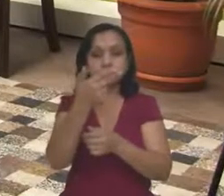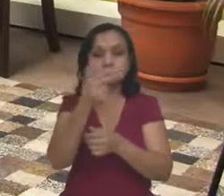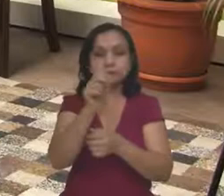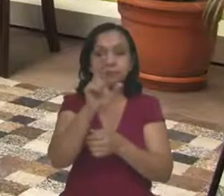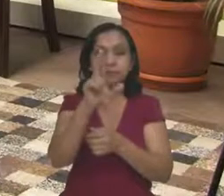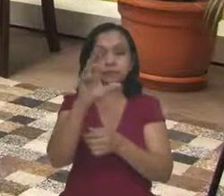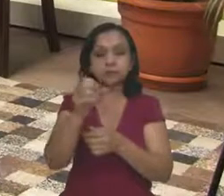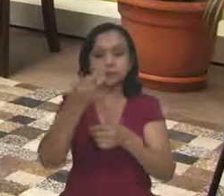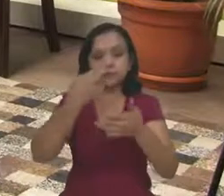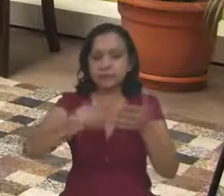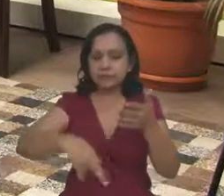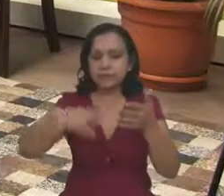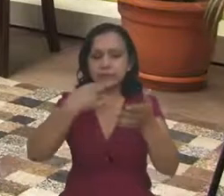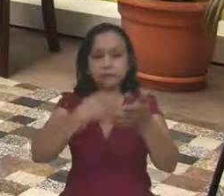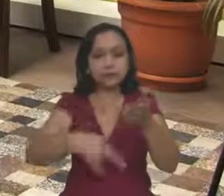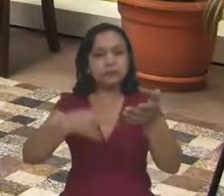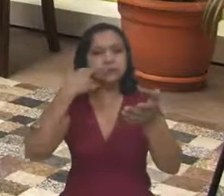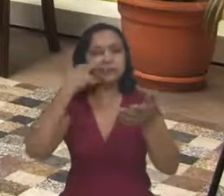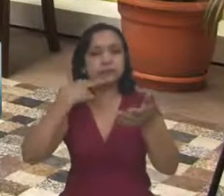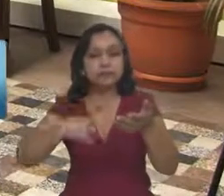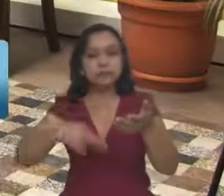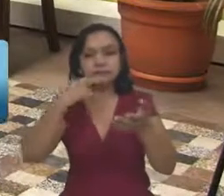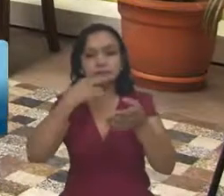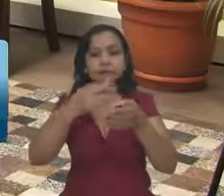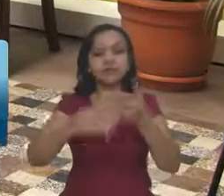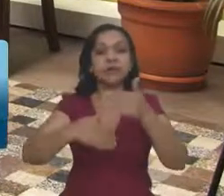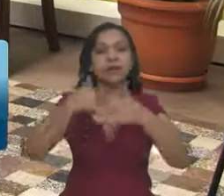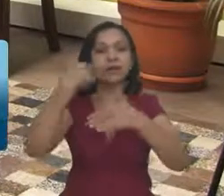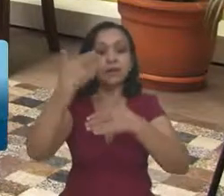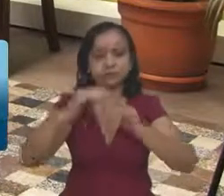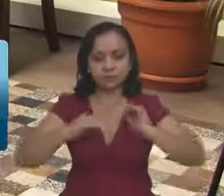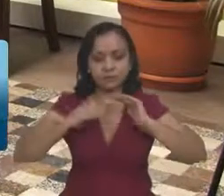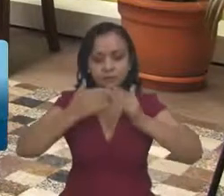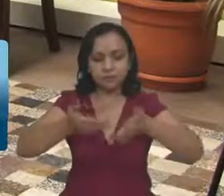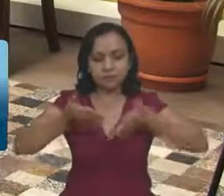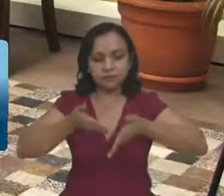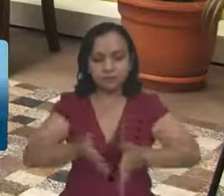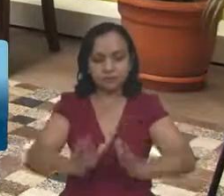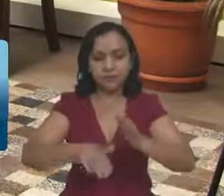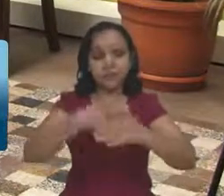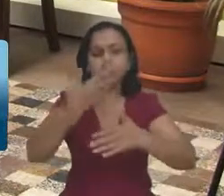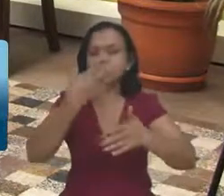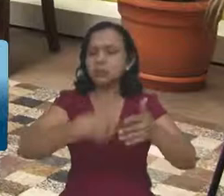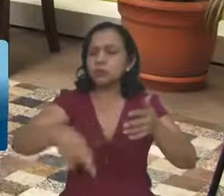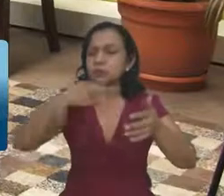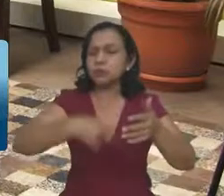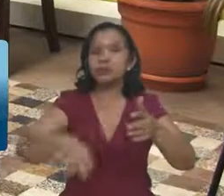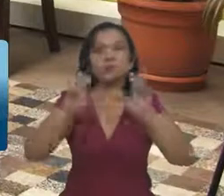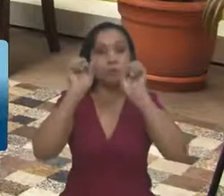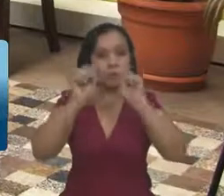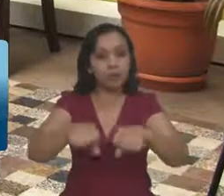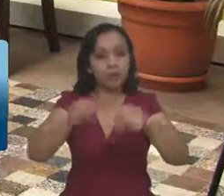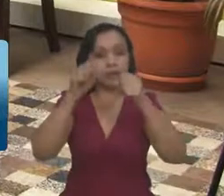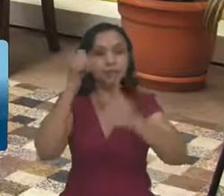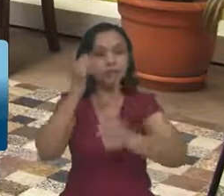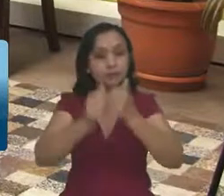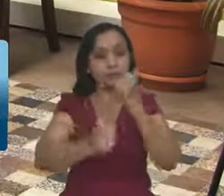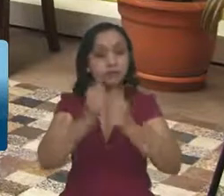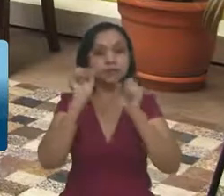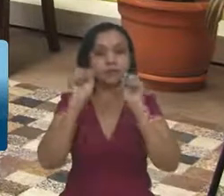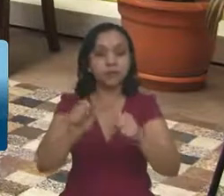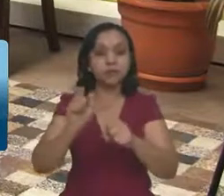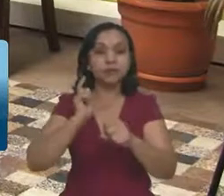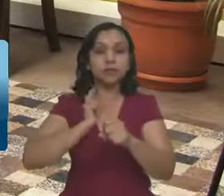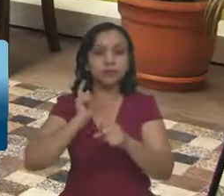produce hemorragia, incluso postparto, es decir, después del parto de la mujer. Sí, obviamente estas afectaciones pueden llegar